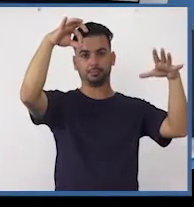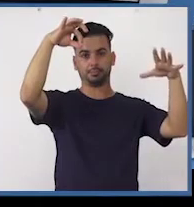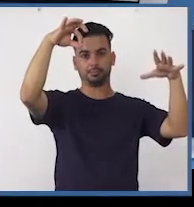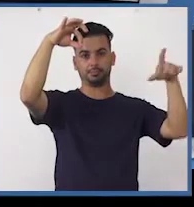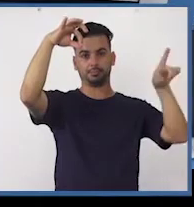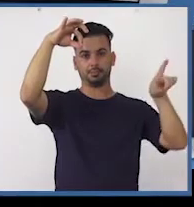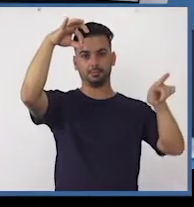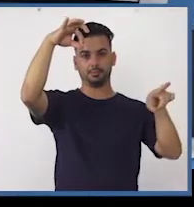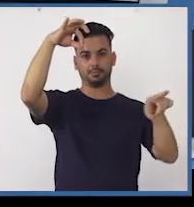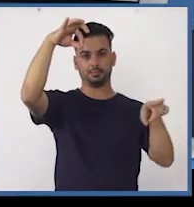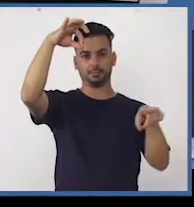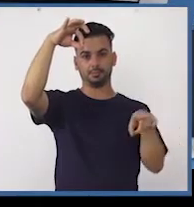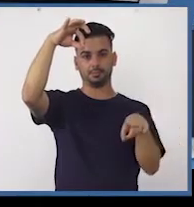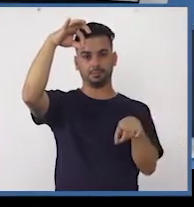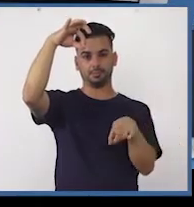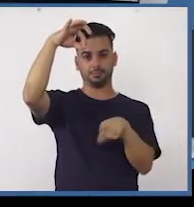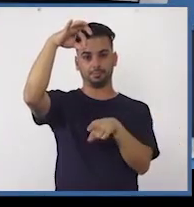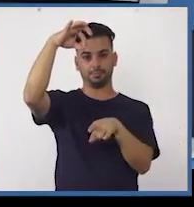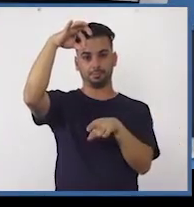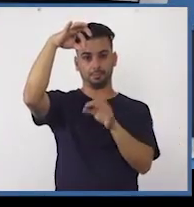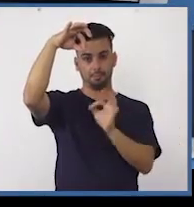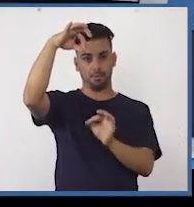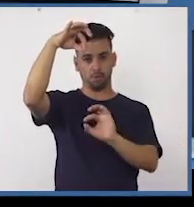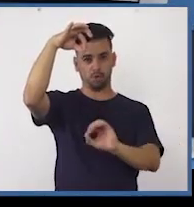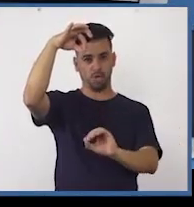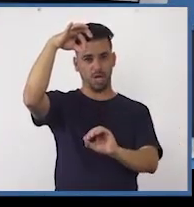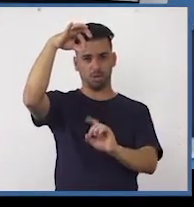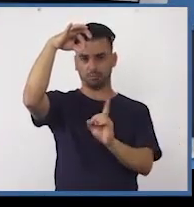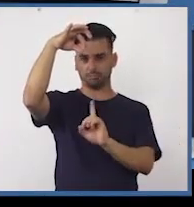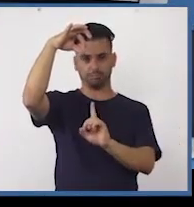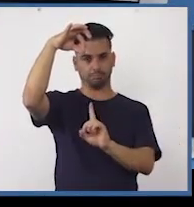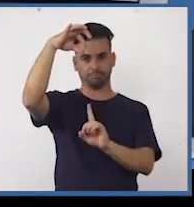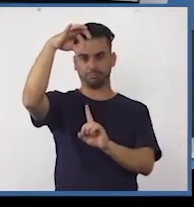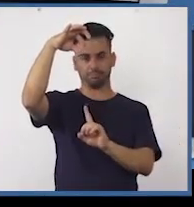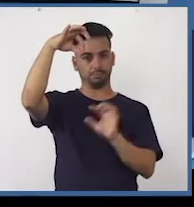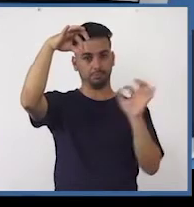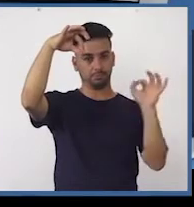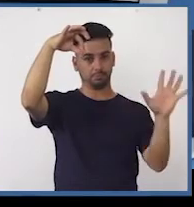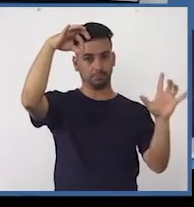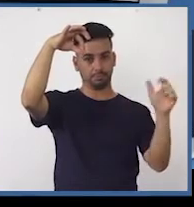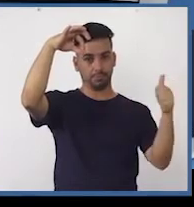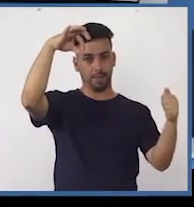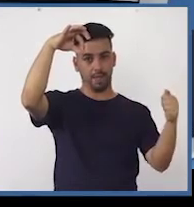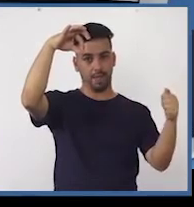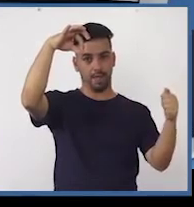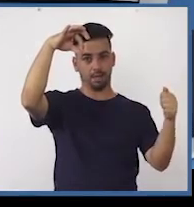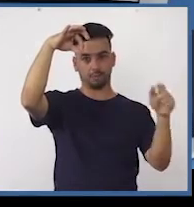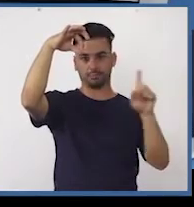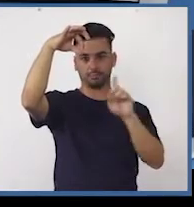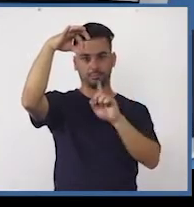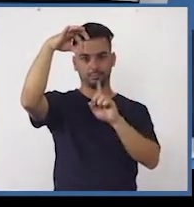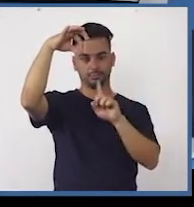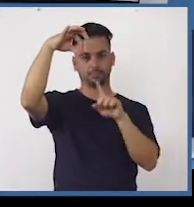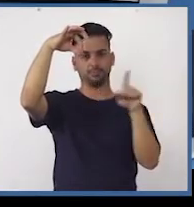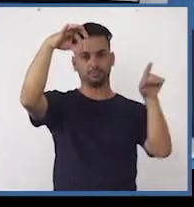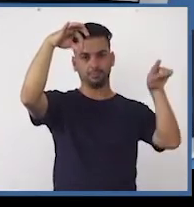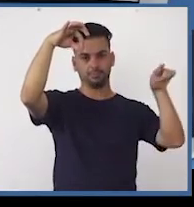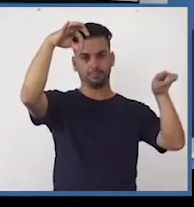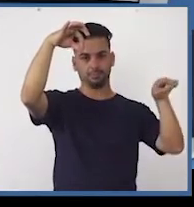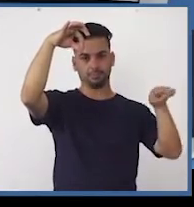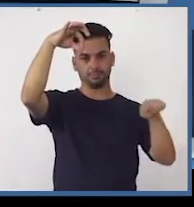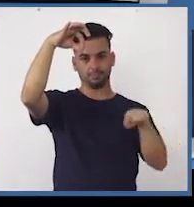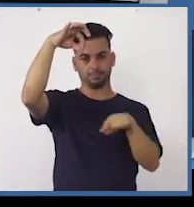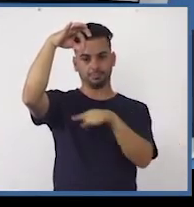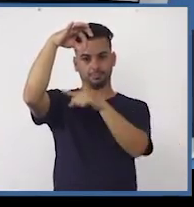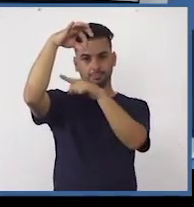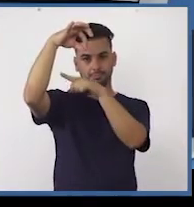suelto, ¿él se va a quedar en cero? No. ¿Él se va a quedar en A'? No. Él regresa a la posición donde estaba. Por lo tanto, cuando él